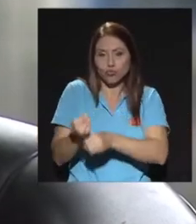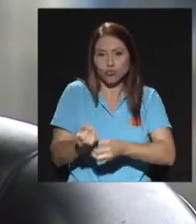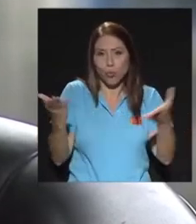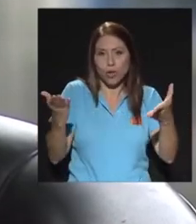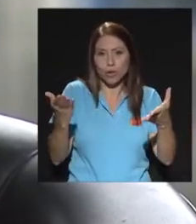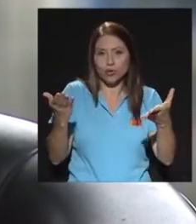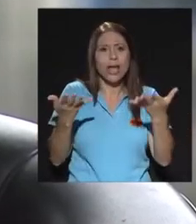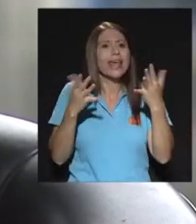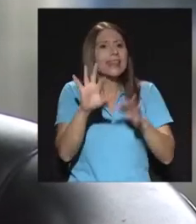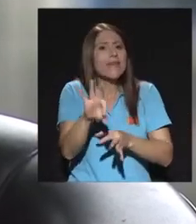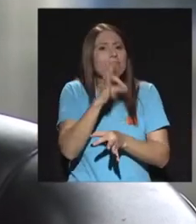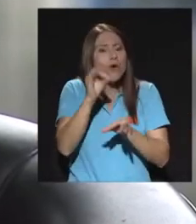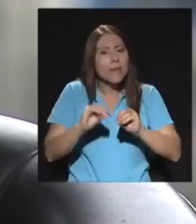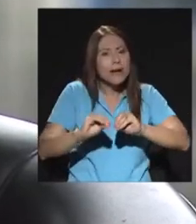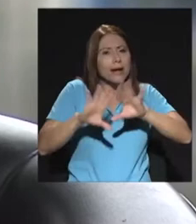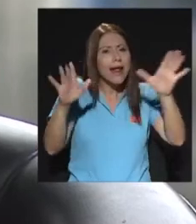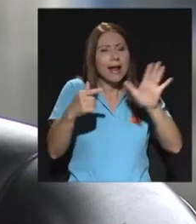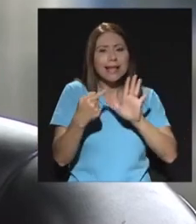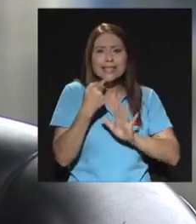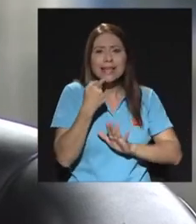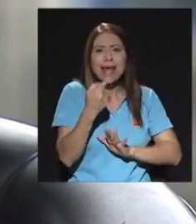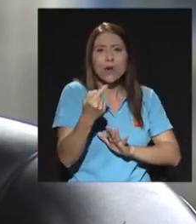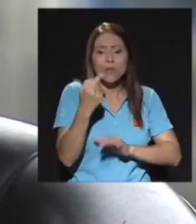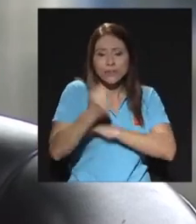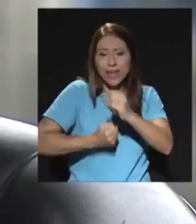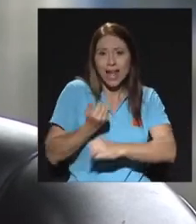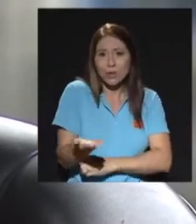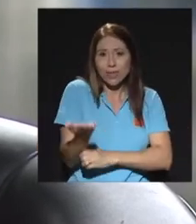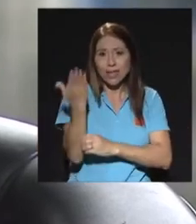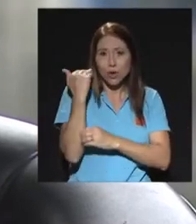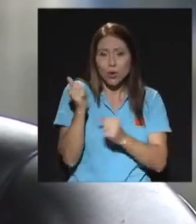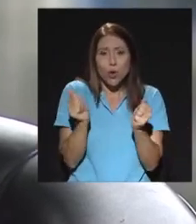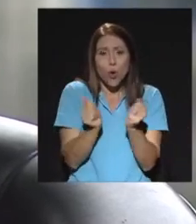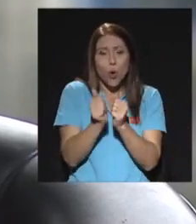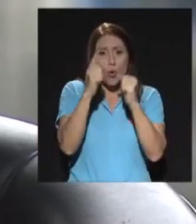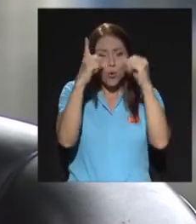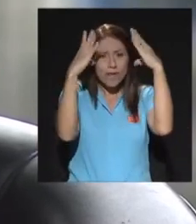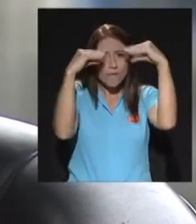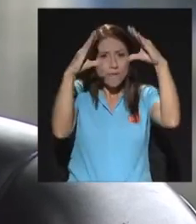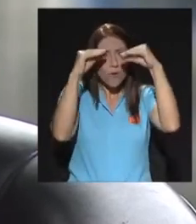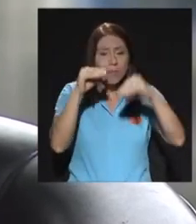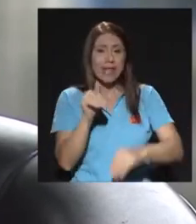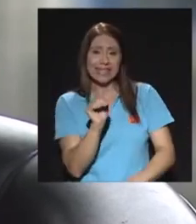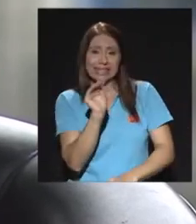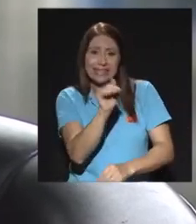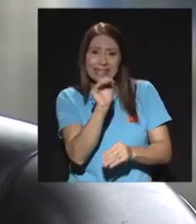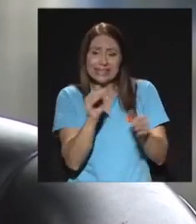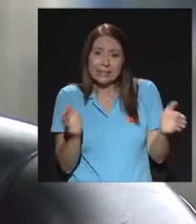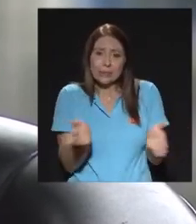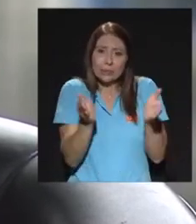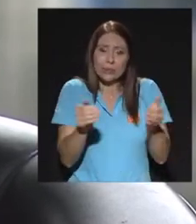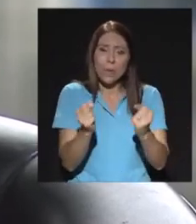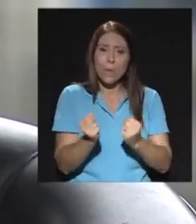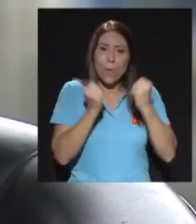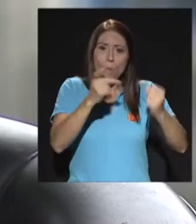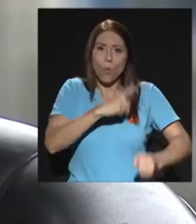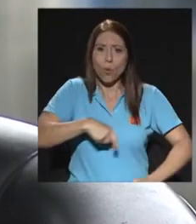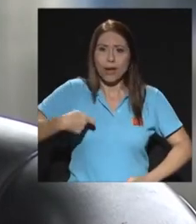expresamente señaló en un informe el año anterior instando al Poder Ejecutivo para